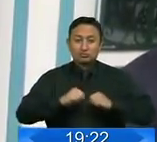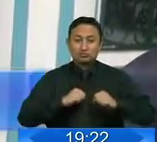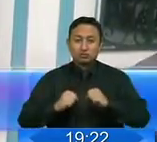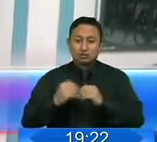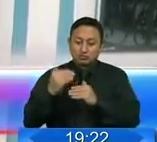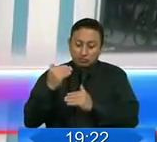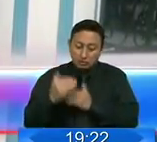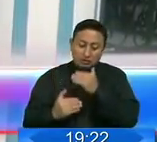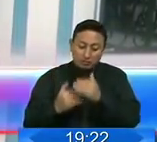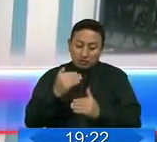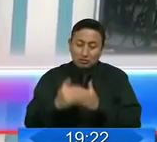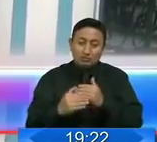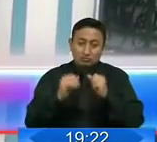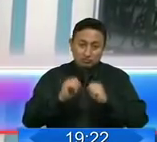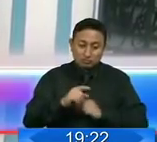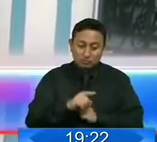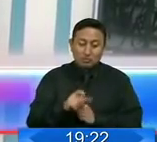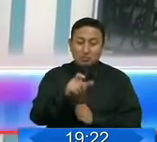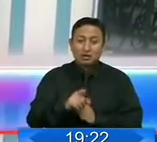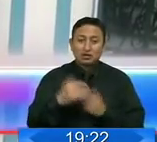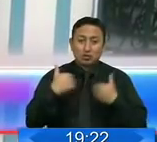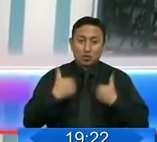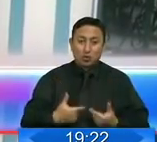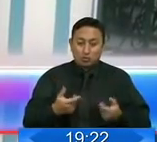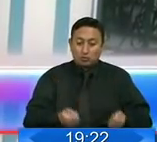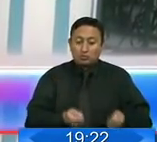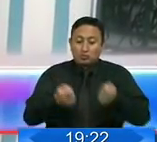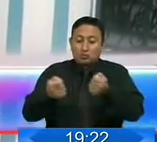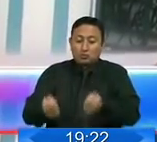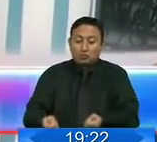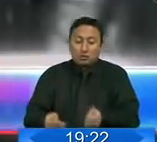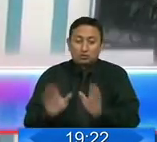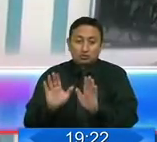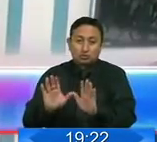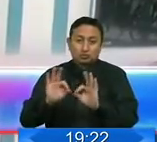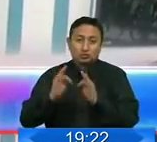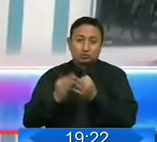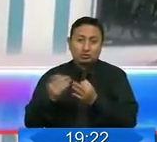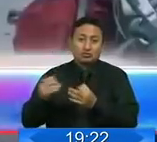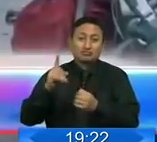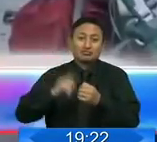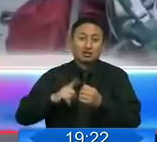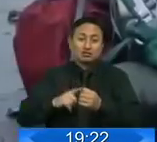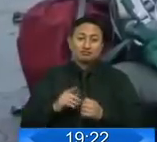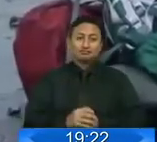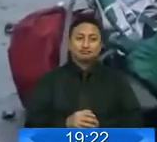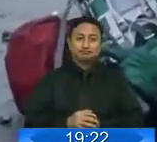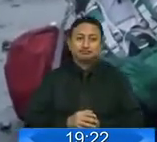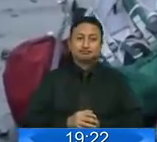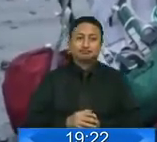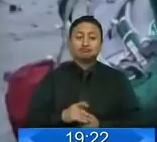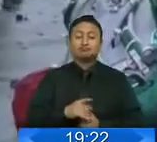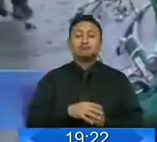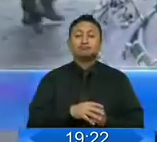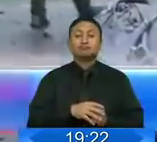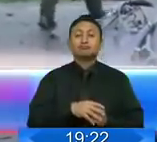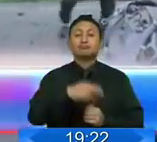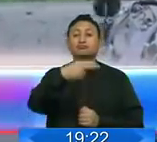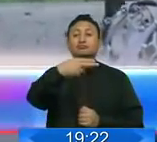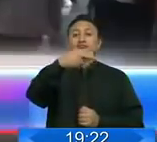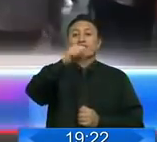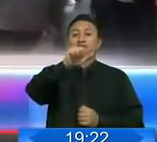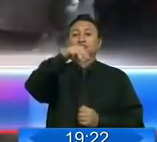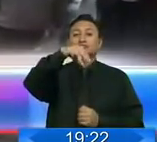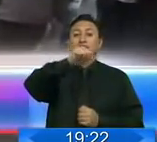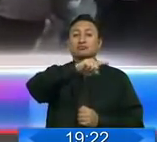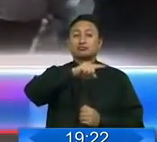necesarias para facilitar de esta manera el traslado de los cuerpos a la ciudad de Quito. Mientras que Jama Olivo, de 15 años de edad, se encuentra